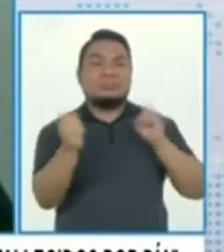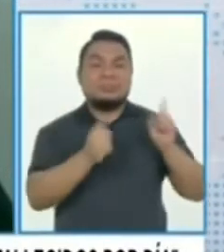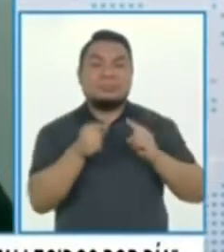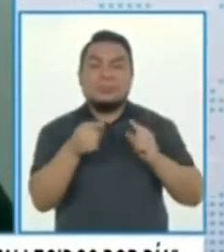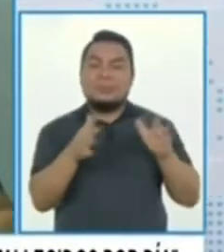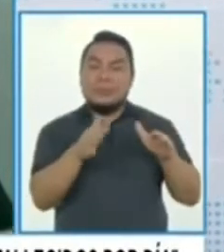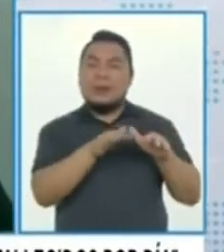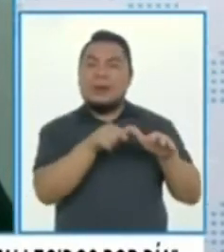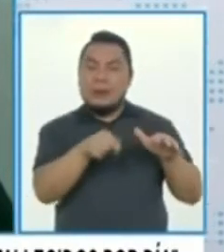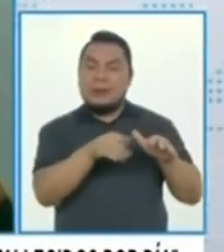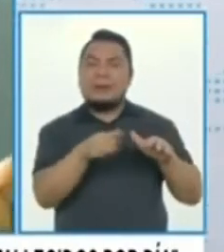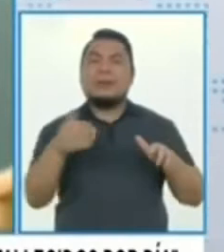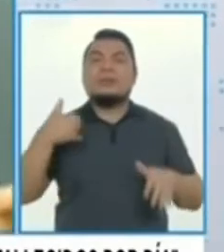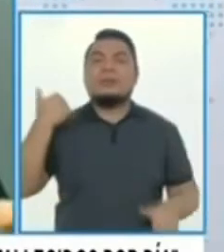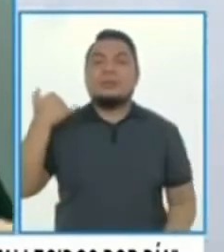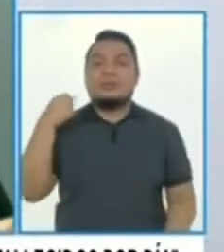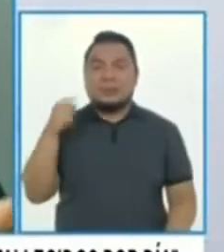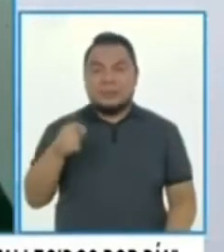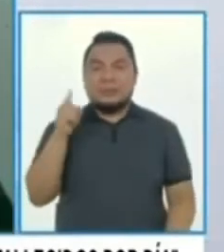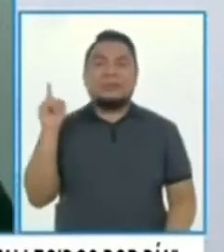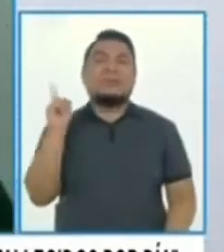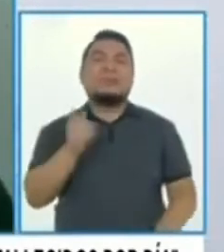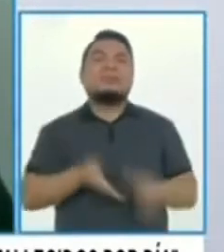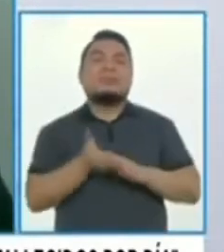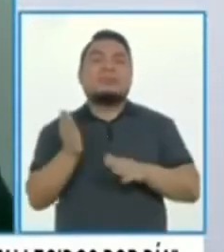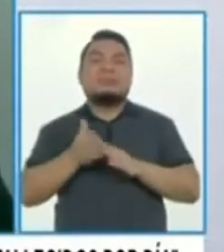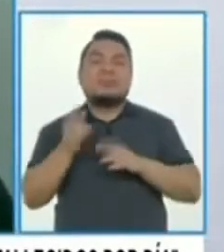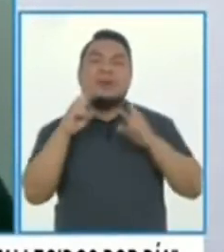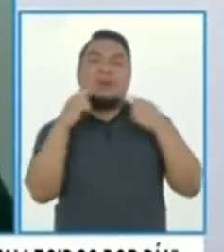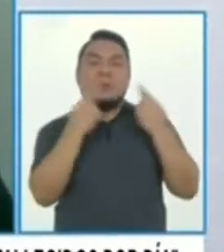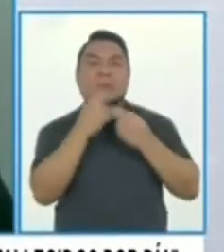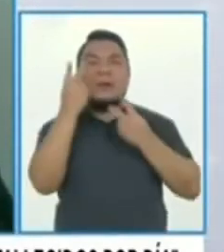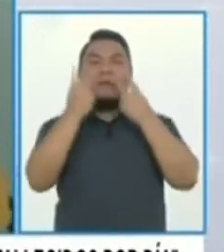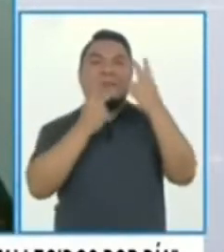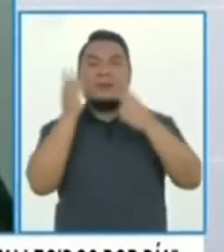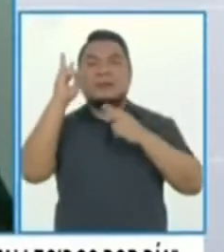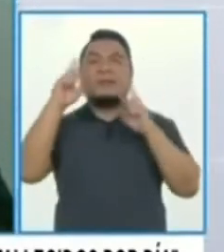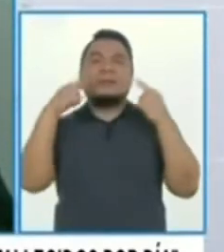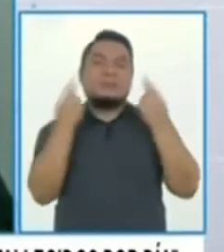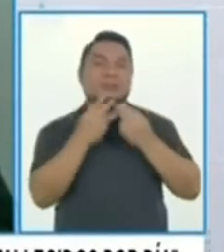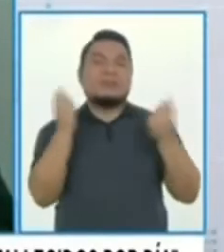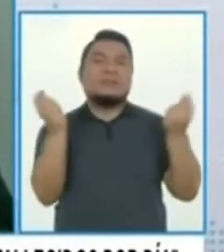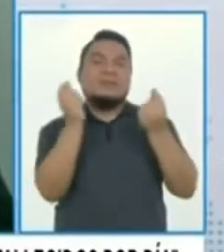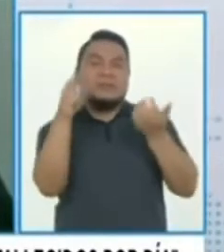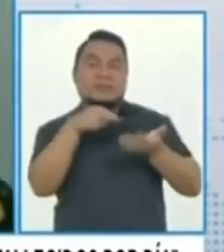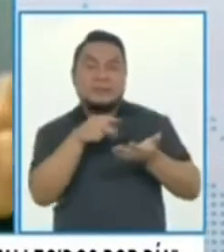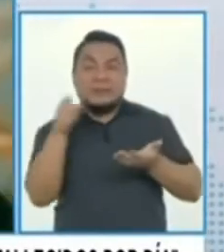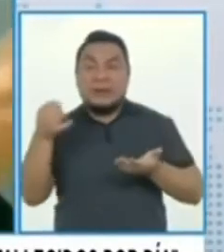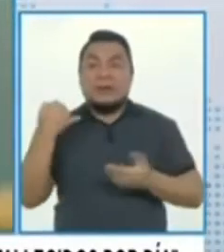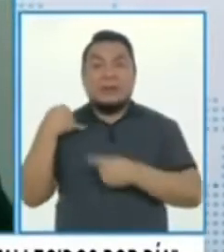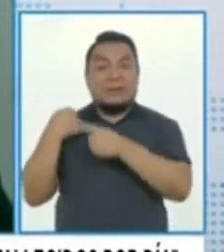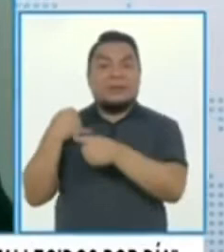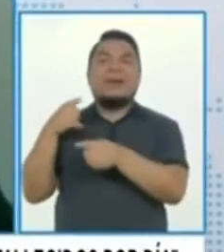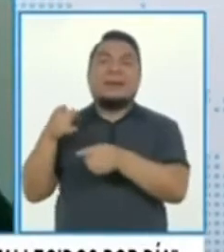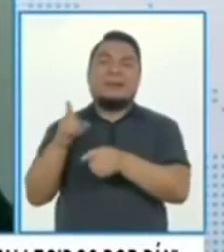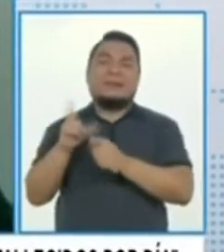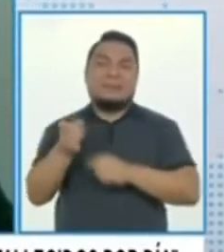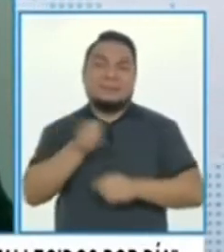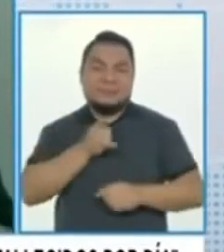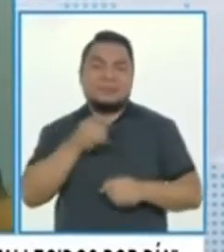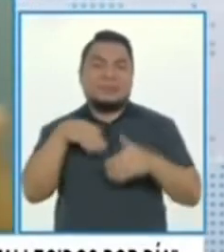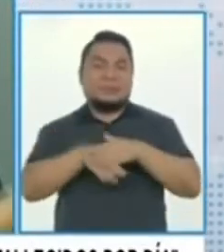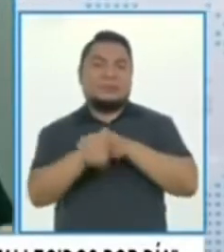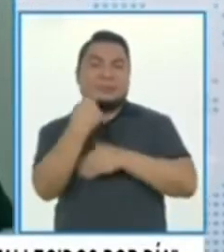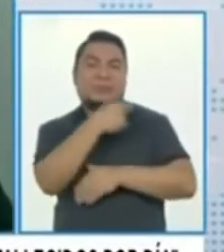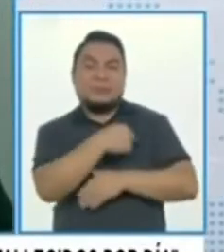fechas, fueron más las personas jóvenes que se estuvieron moviendo, haciendo las visitas, y son estas personas jóvenes las que finalmente terminaron